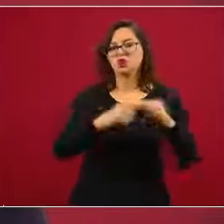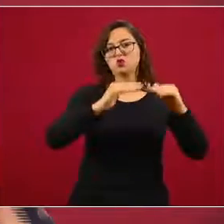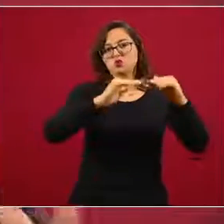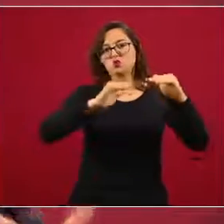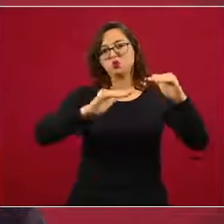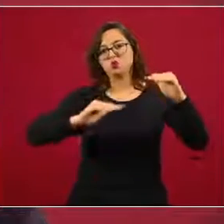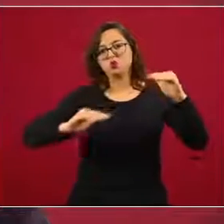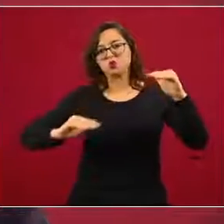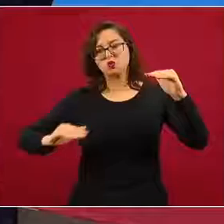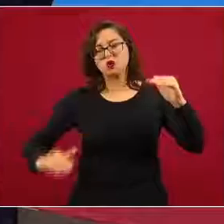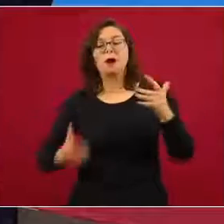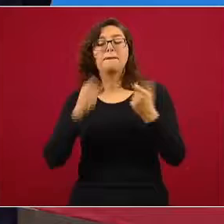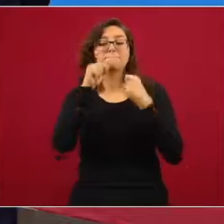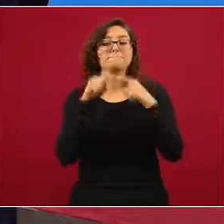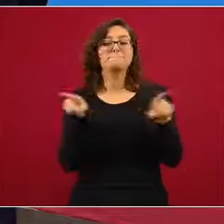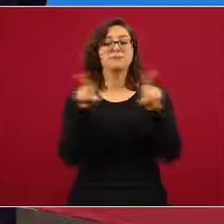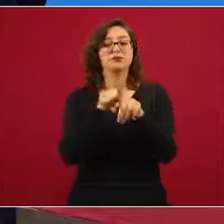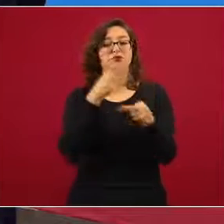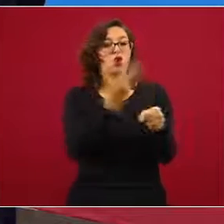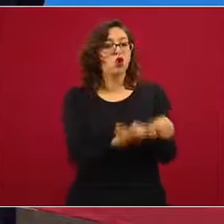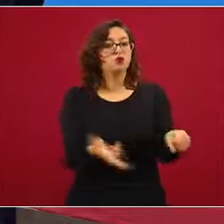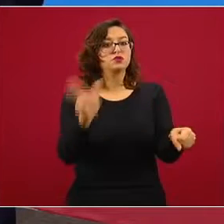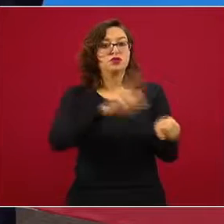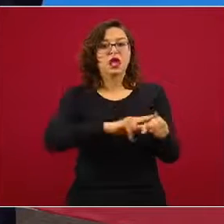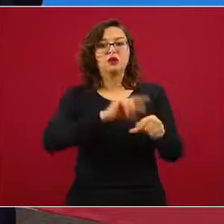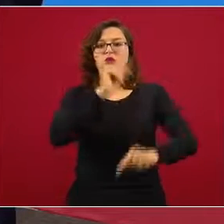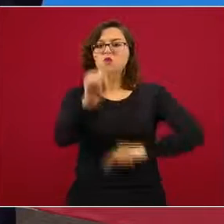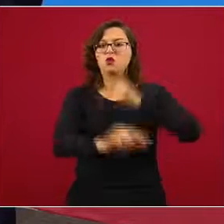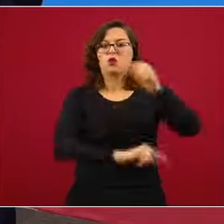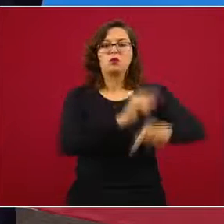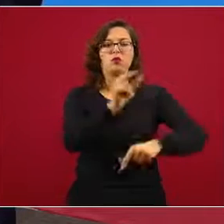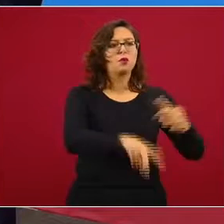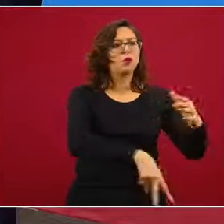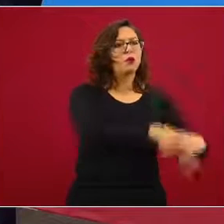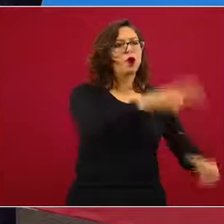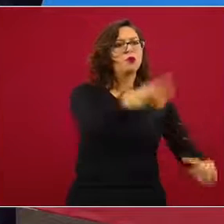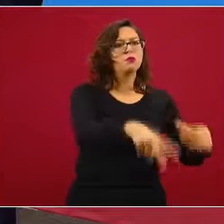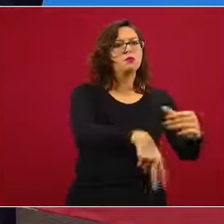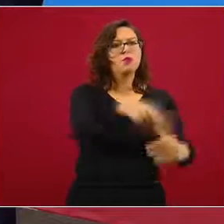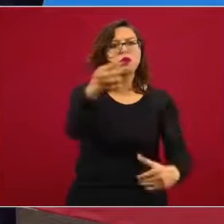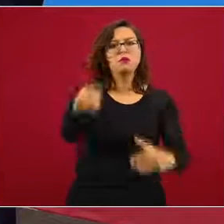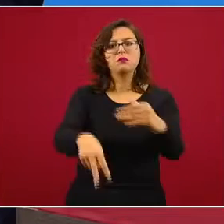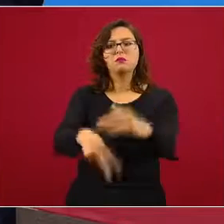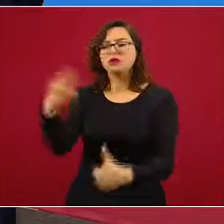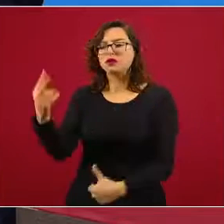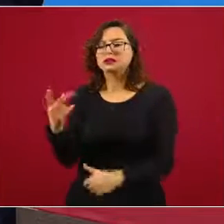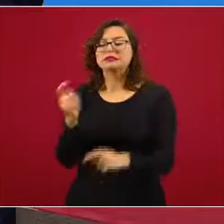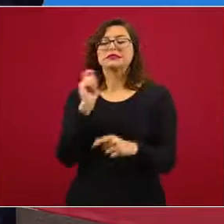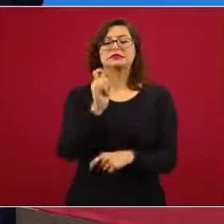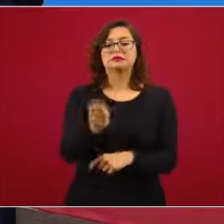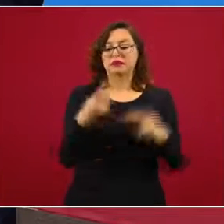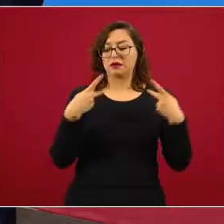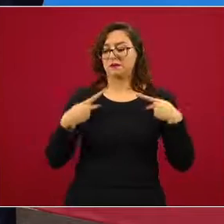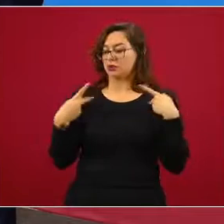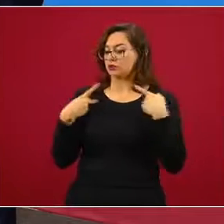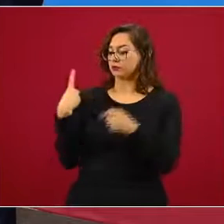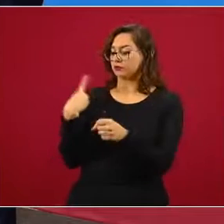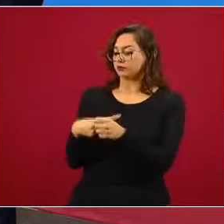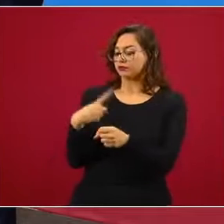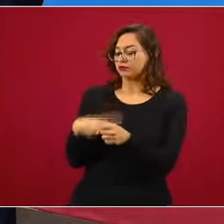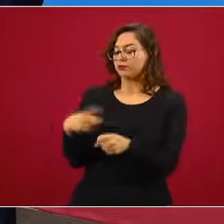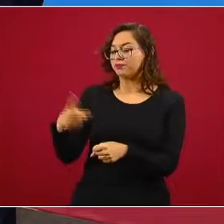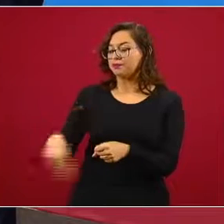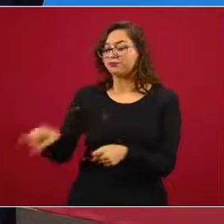están en un proceso de desocupación en la medida en que la cantidad de personas enfermas que necesitan